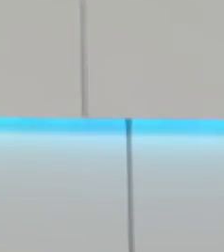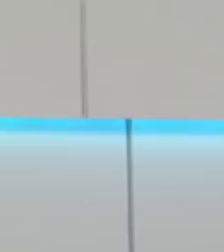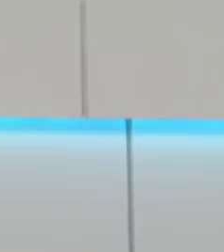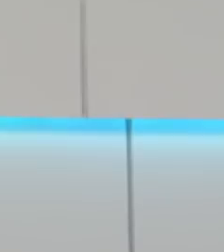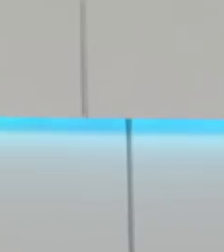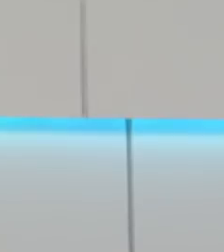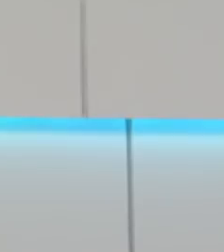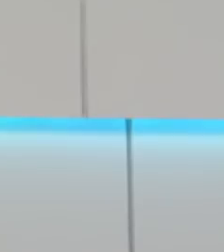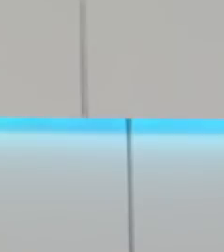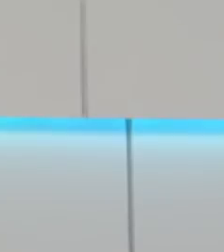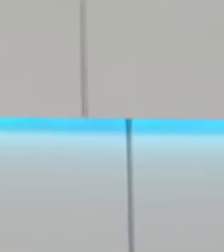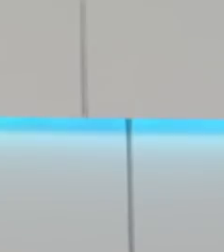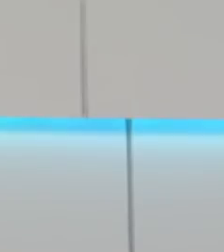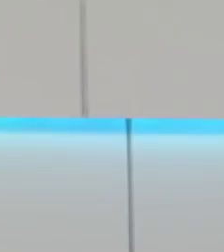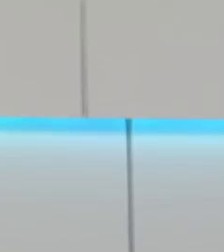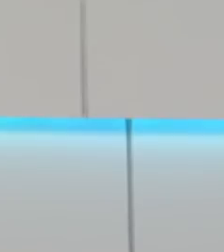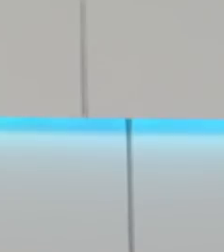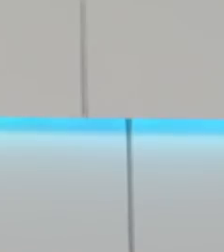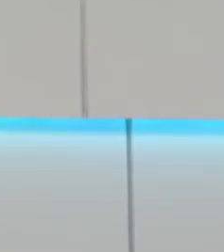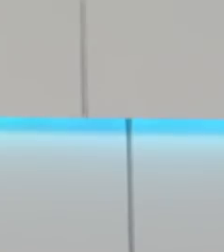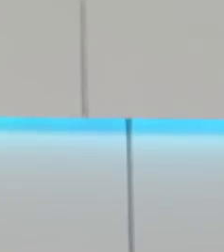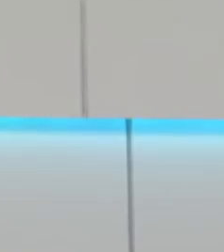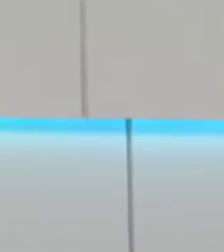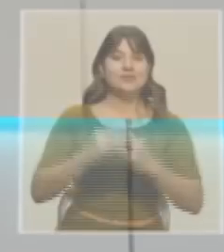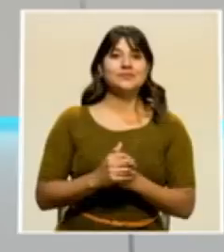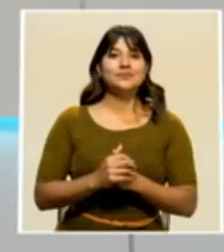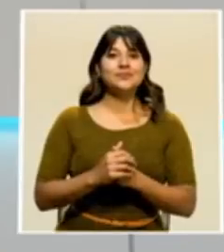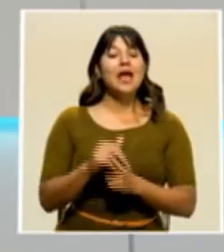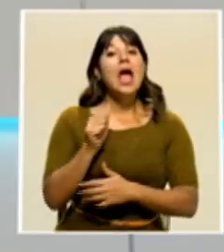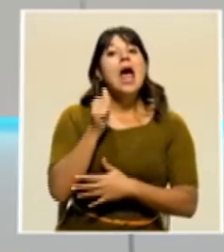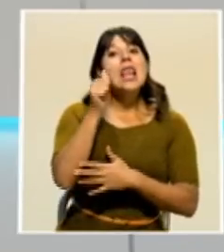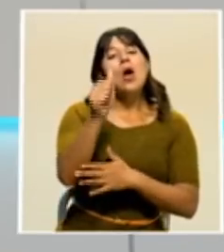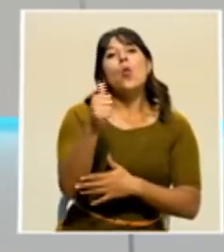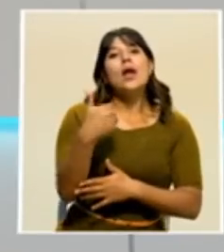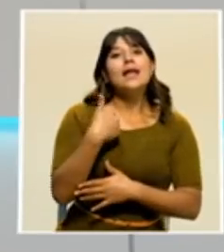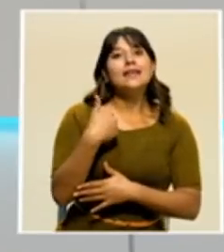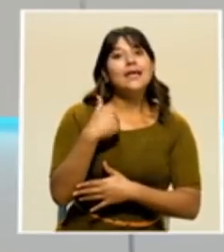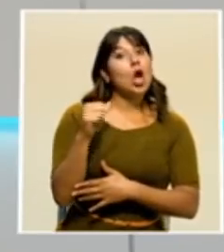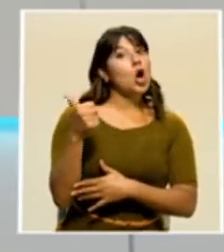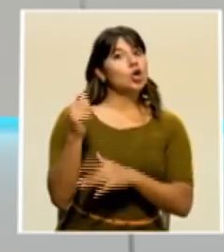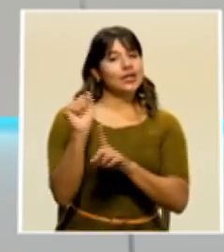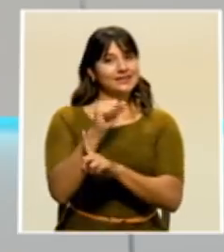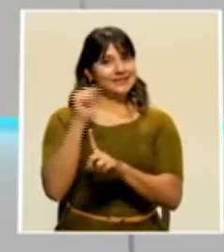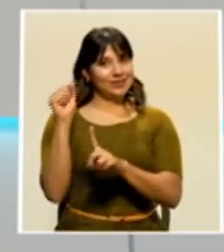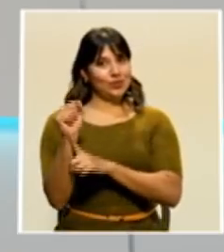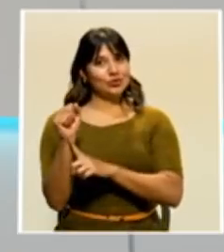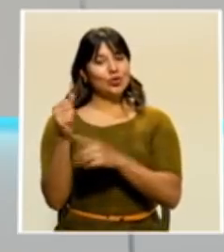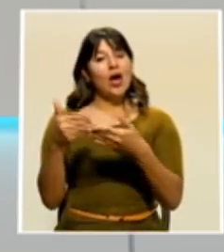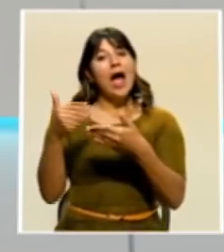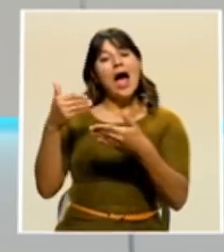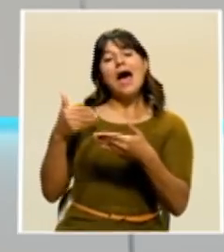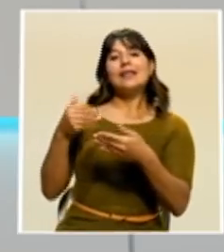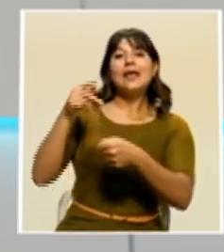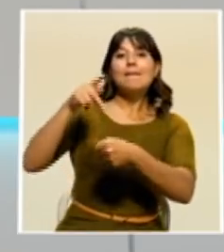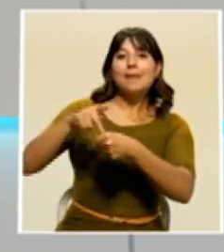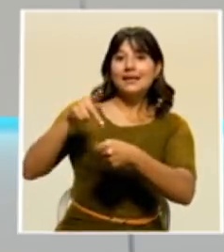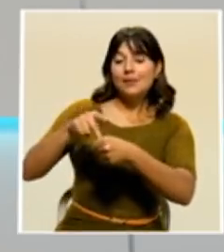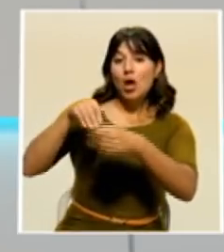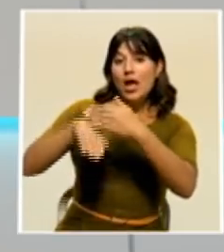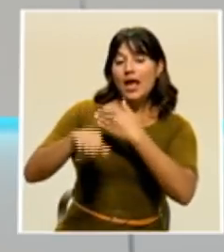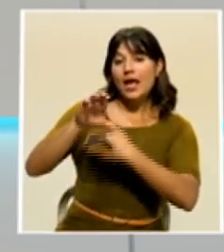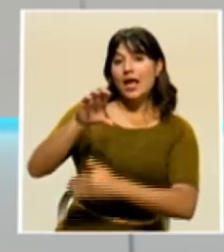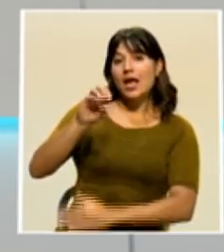el miércoles a las 7 de la noche. Alajuelense tiene otra realidad. Antes de su participación en